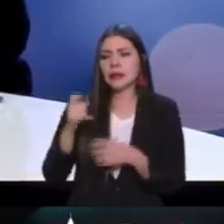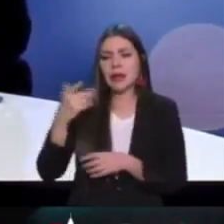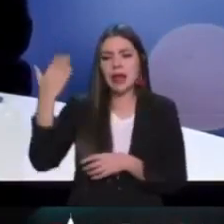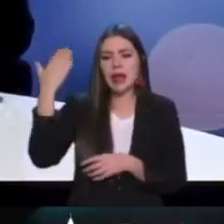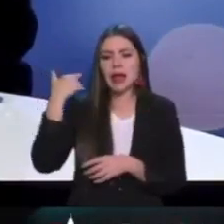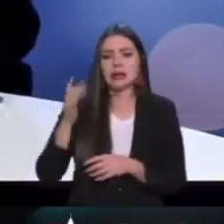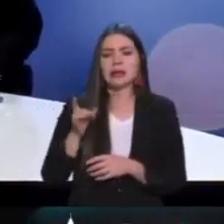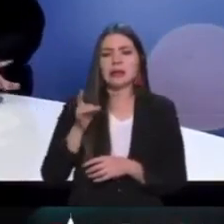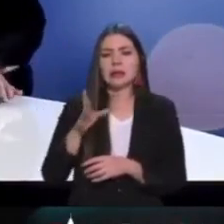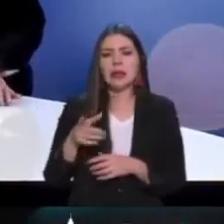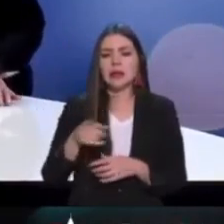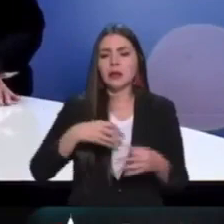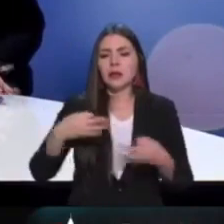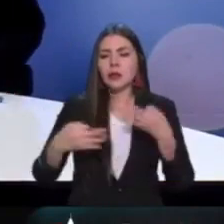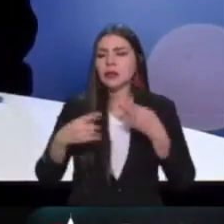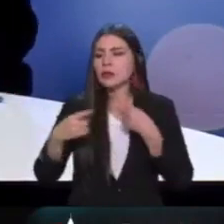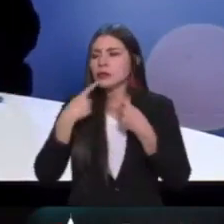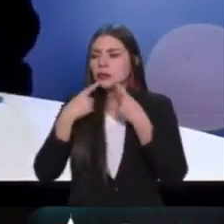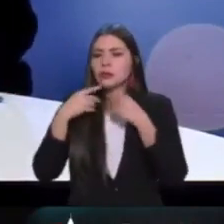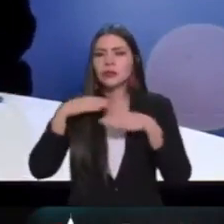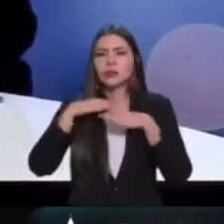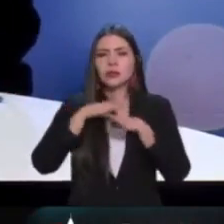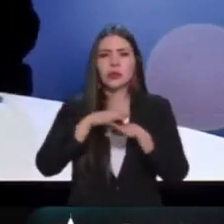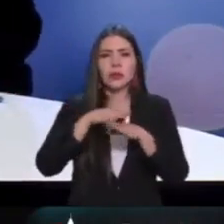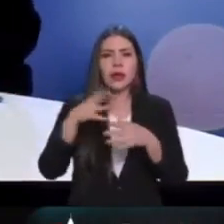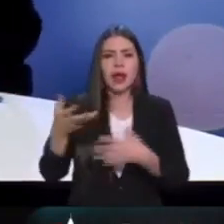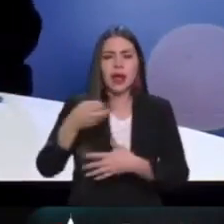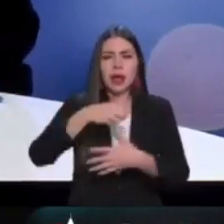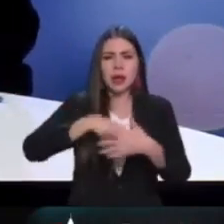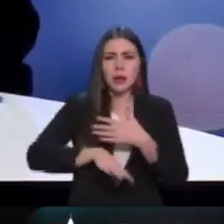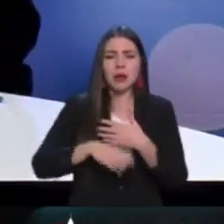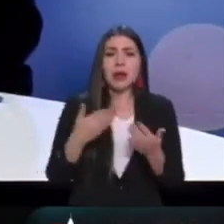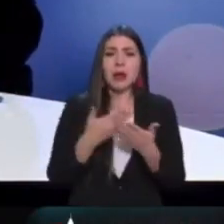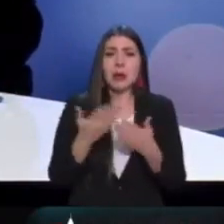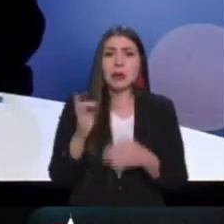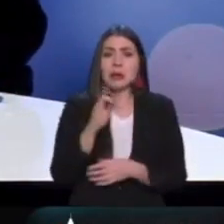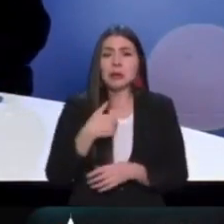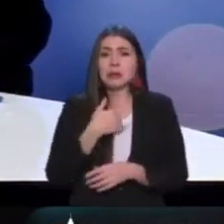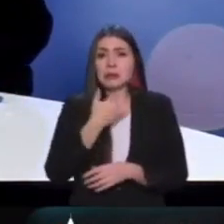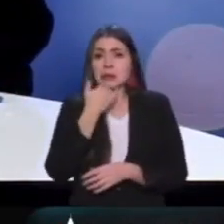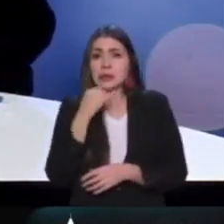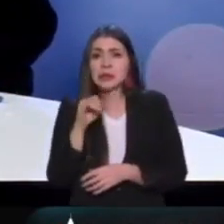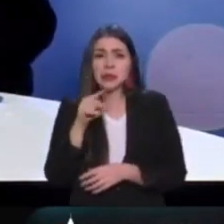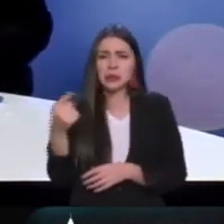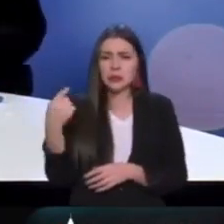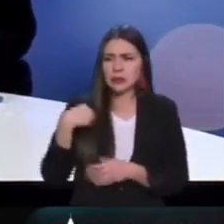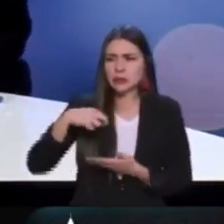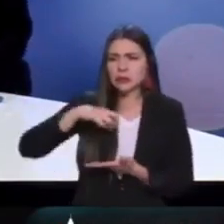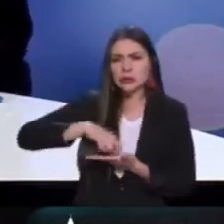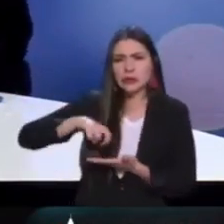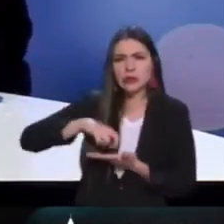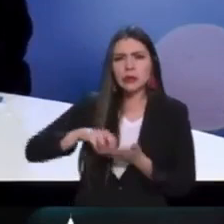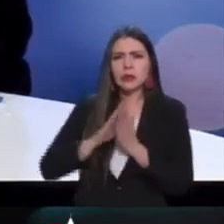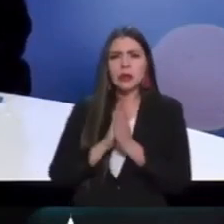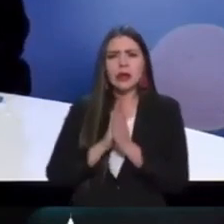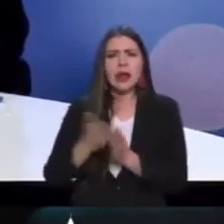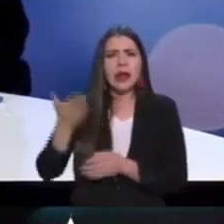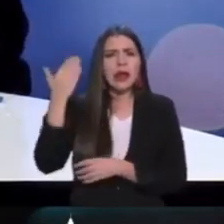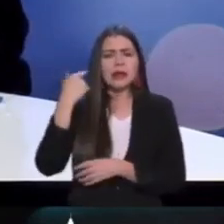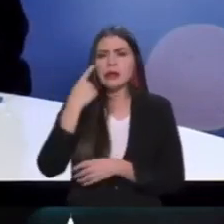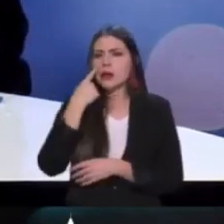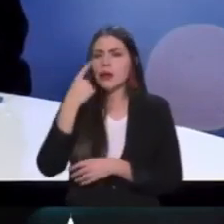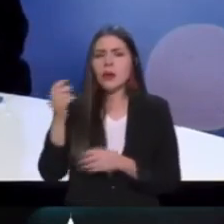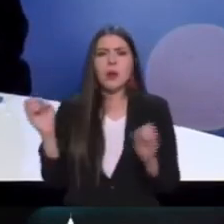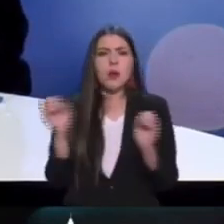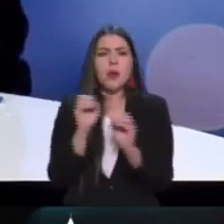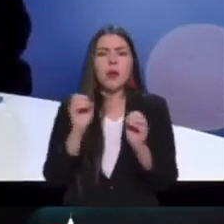en el tema del aborto, pero corrígeme si me equivoco, no, lo que no se veía era estas convocatorias a